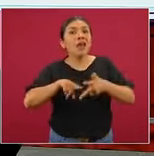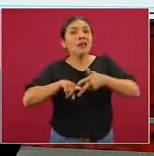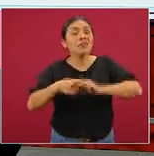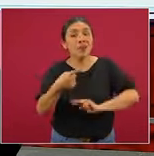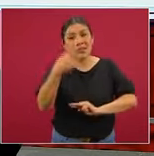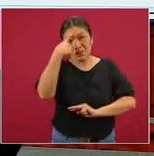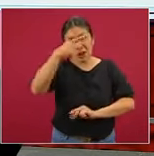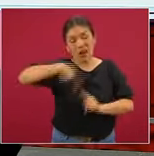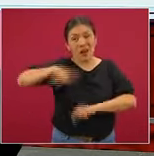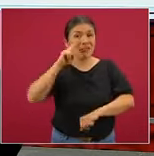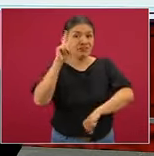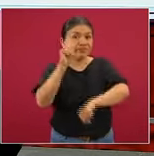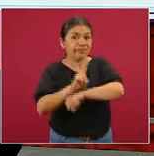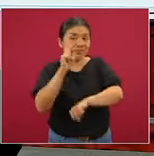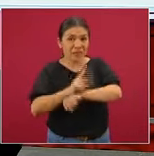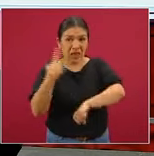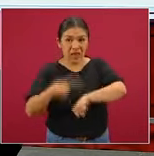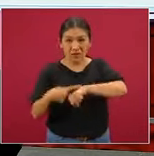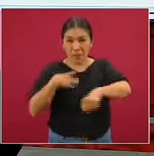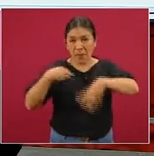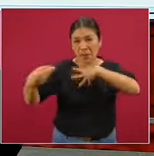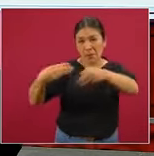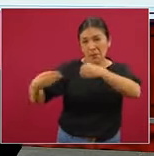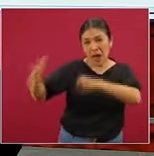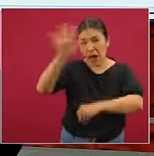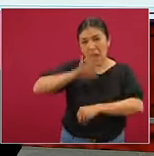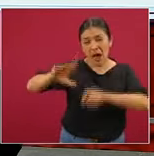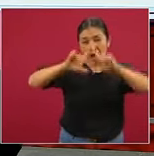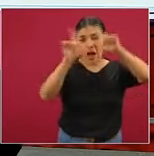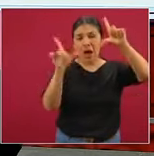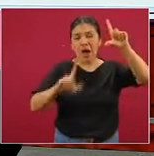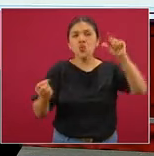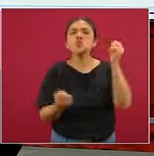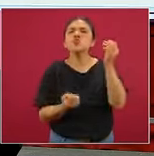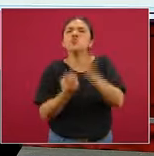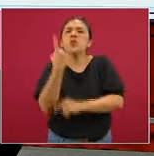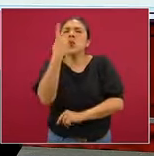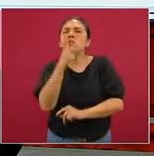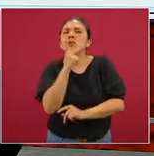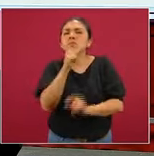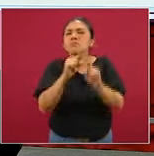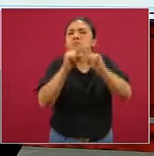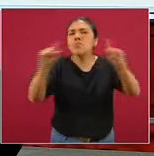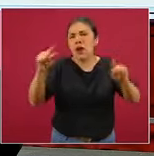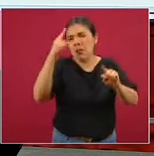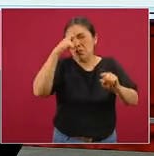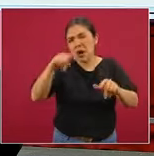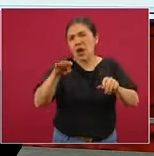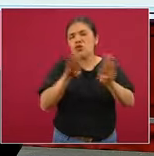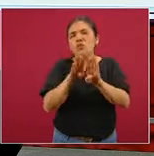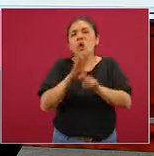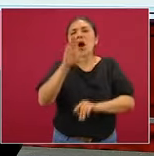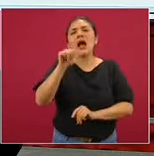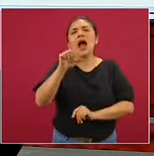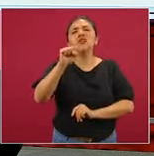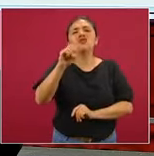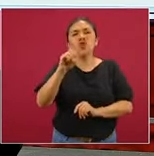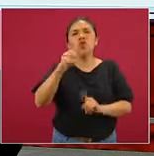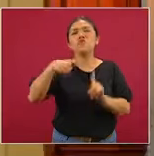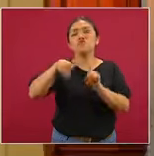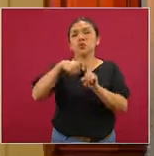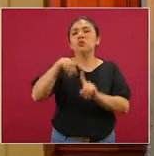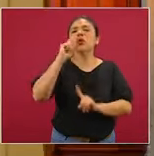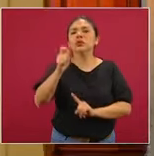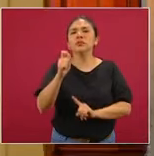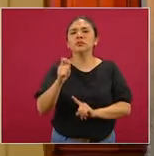para efectos de la vigilancia epidemiológica a nivel nacional una nueva definición operacional de caso confirmado, que era la